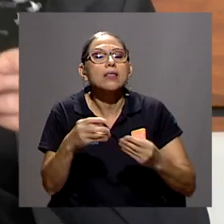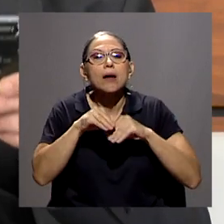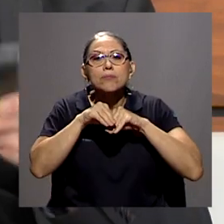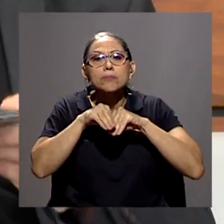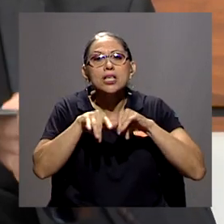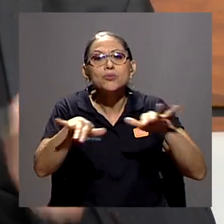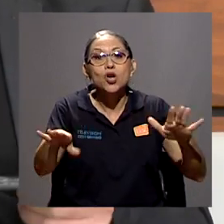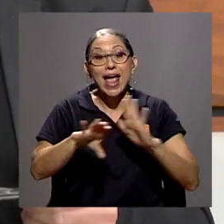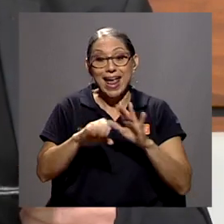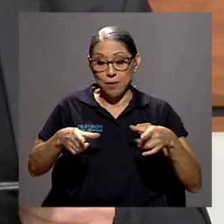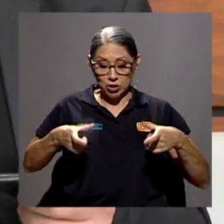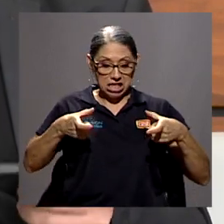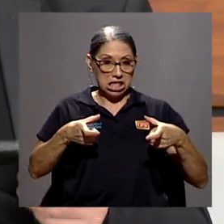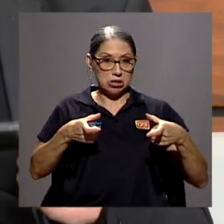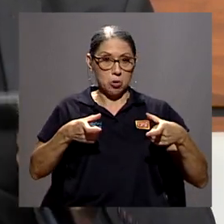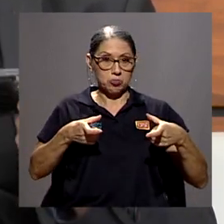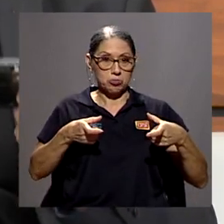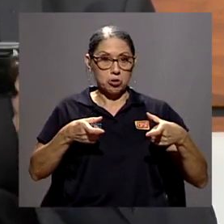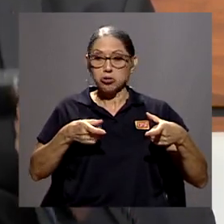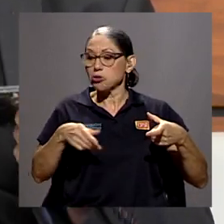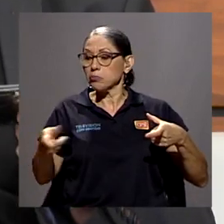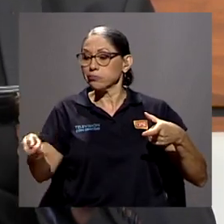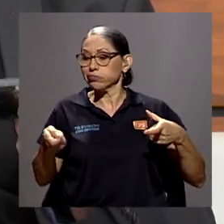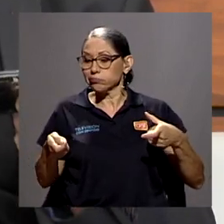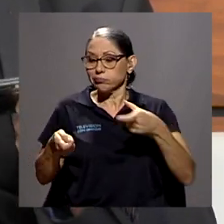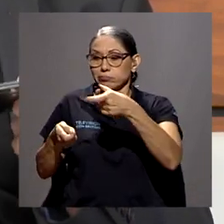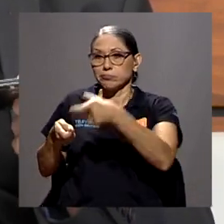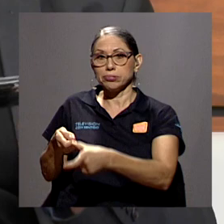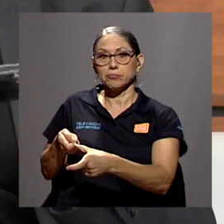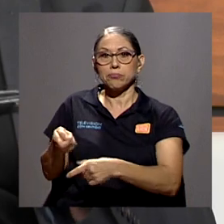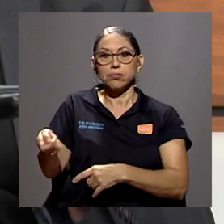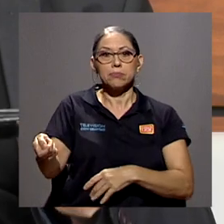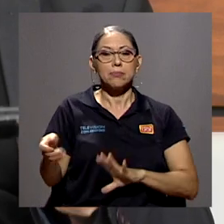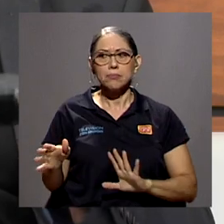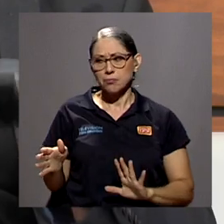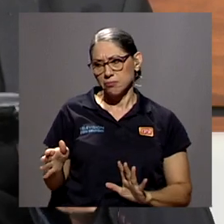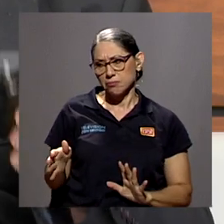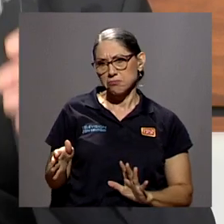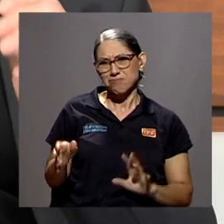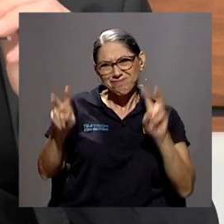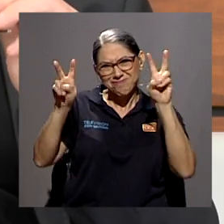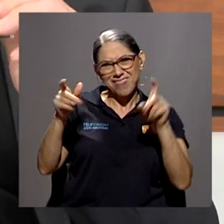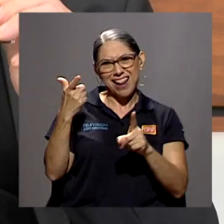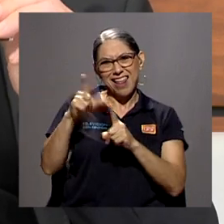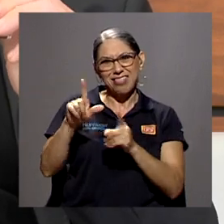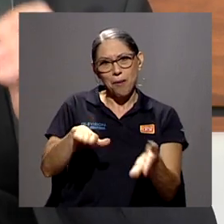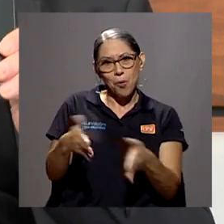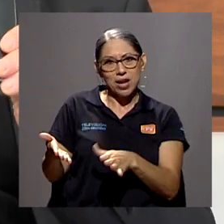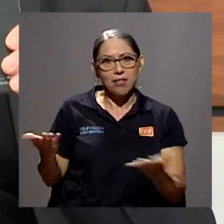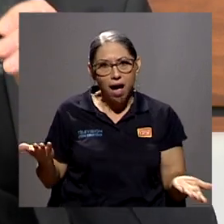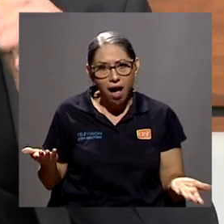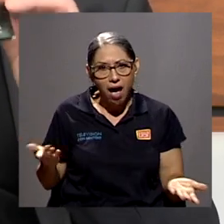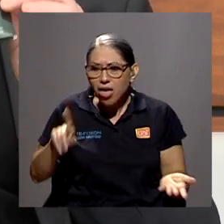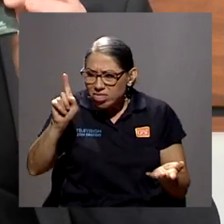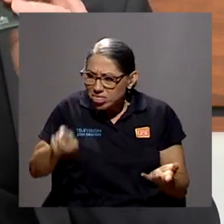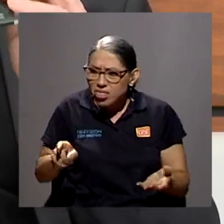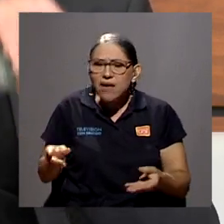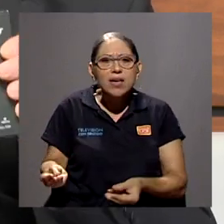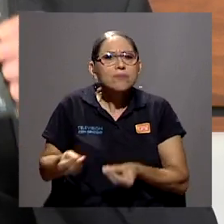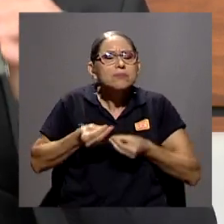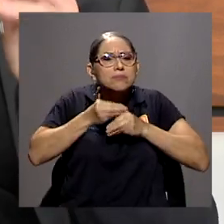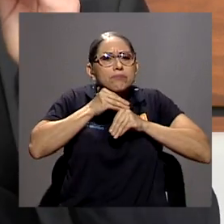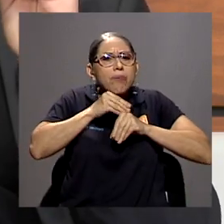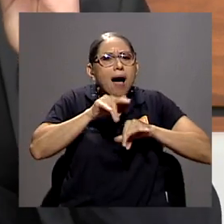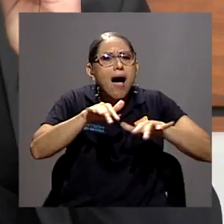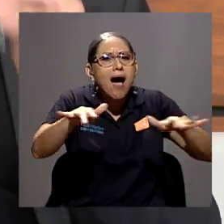yo agarro este disco y lo meto en una gaveta es digamos literalmente letra muerta esto tiene que tener difusión tiene que conocerlos